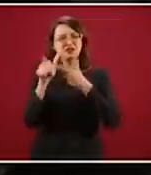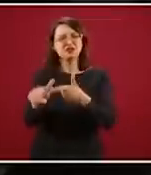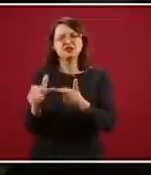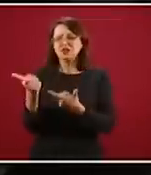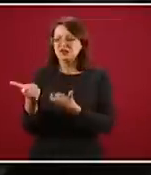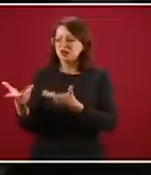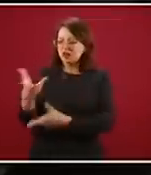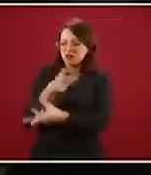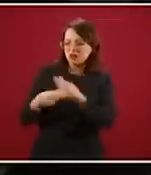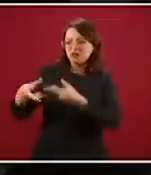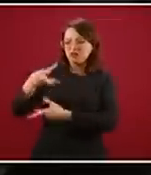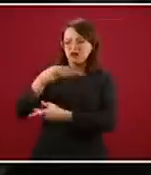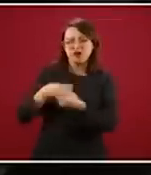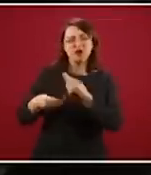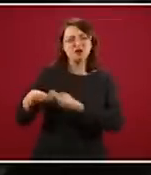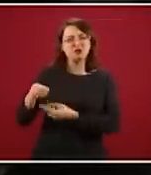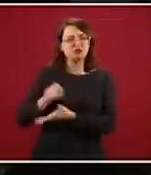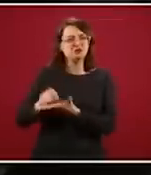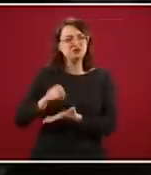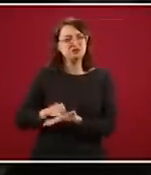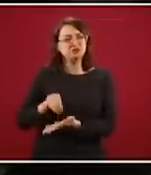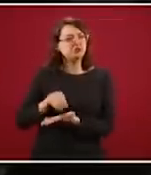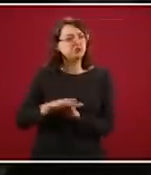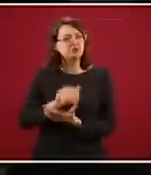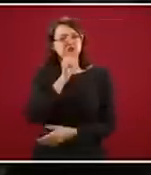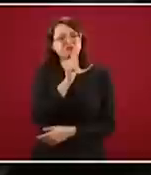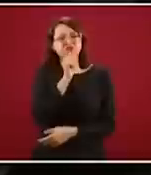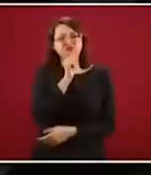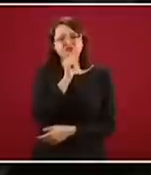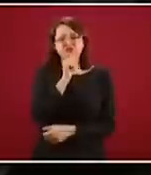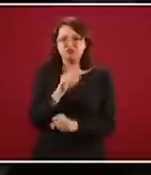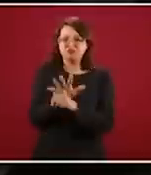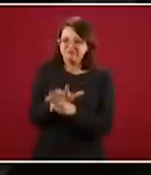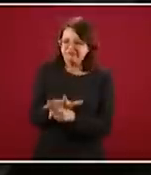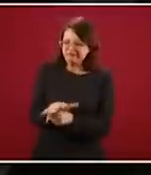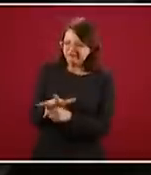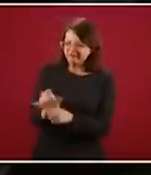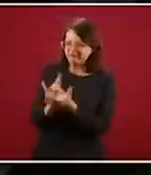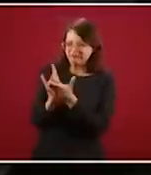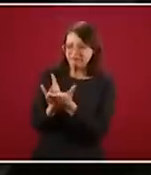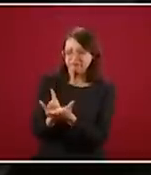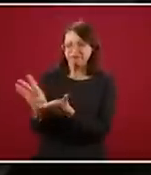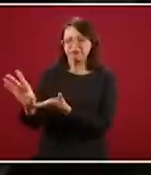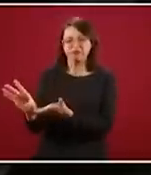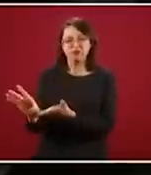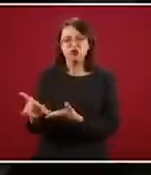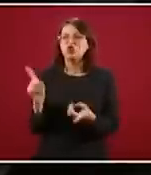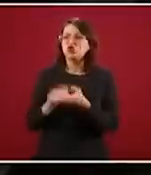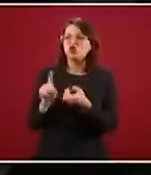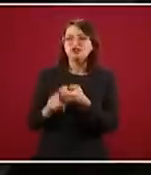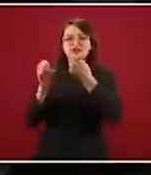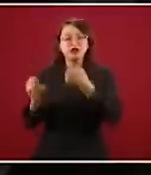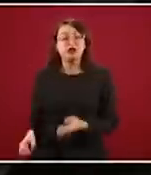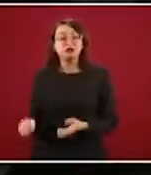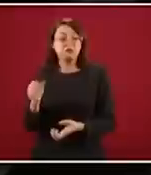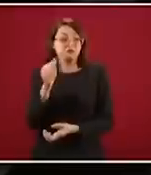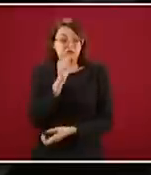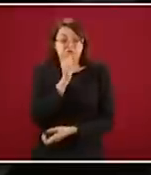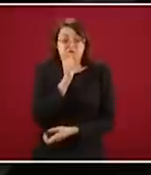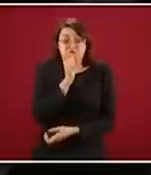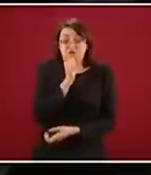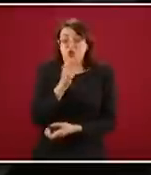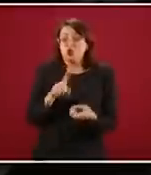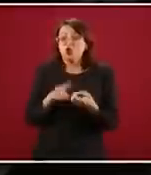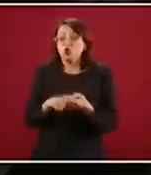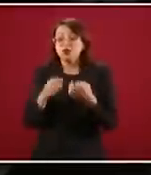hubo una presión para que saliera del sindicato? Y hasta este momento pues no sabemos cuál es el paradero de Romero de Champs ni cuál es